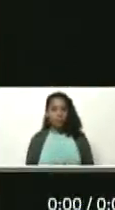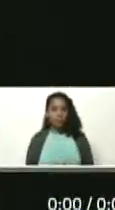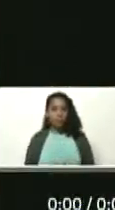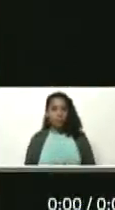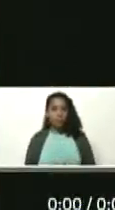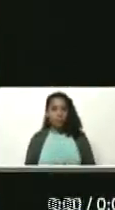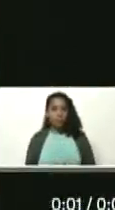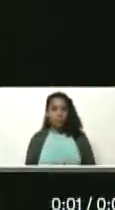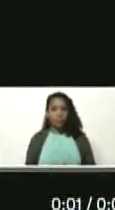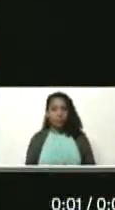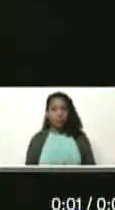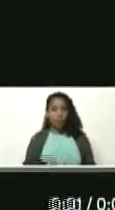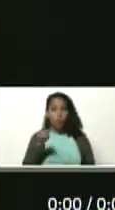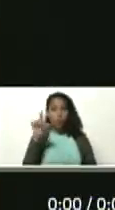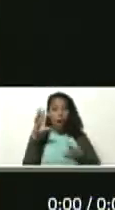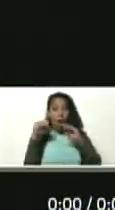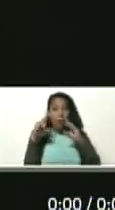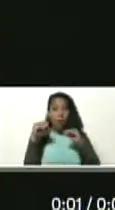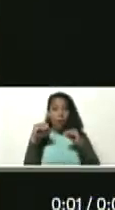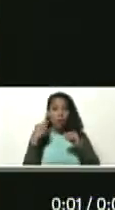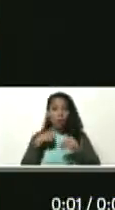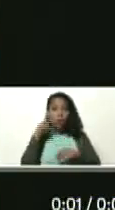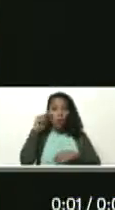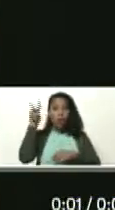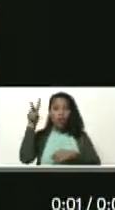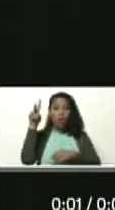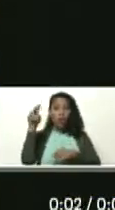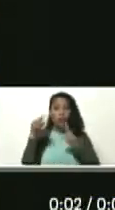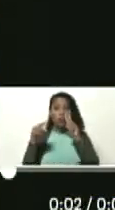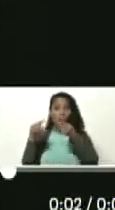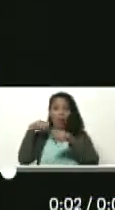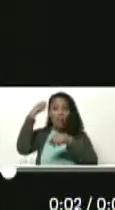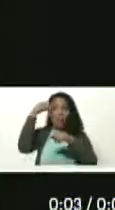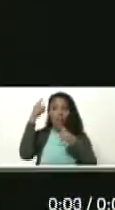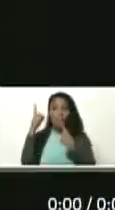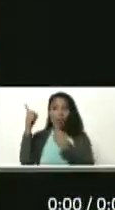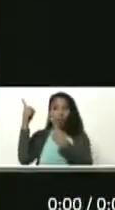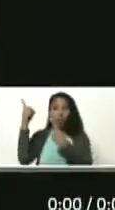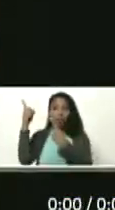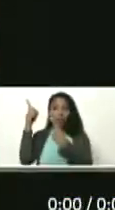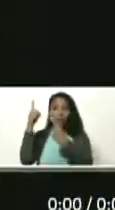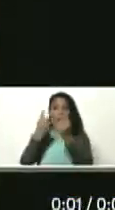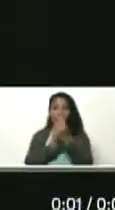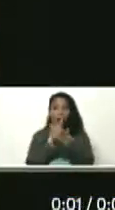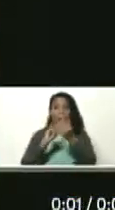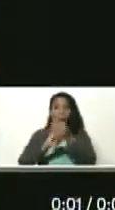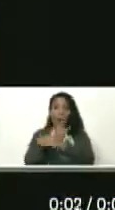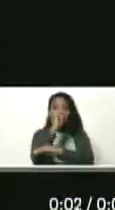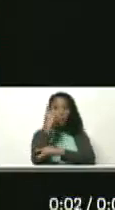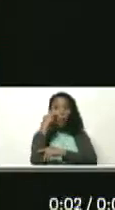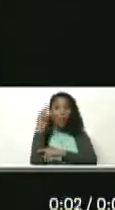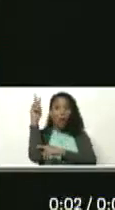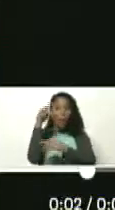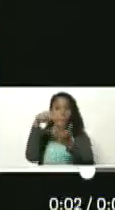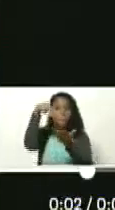Y mientras tú hablabas, Hernández Lares, estamos viendo la imagen de cómo el árbol se va de pie, mira.